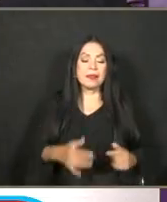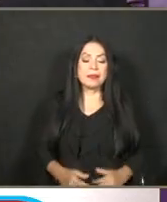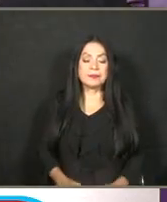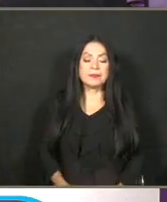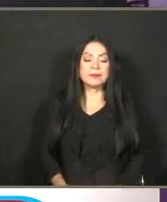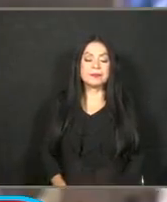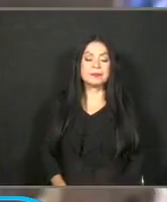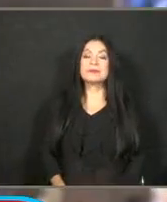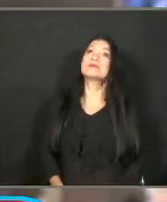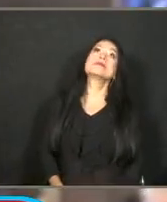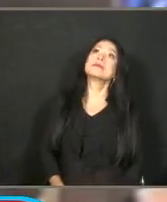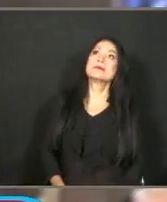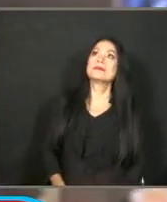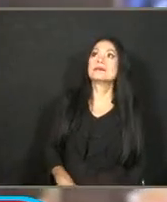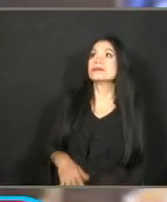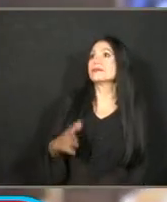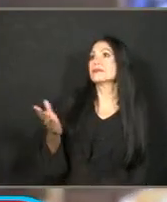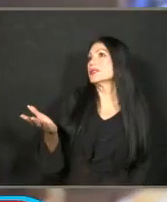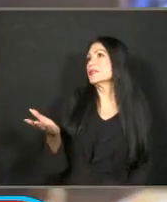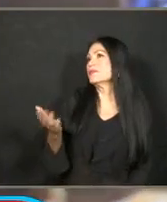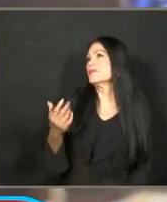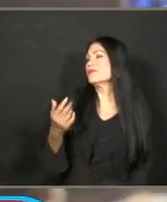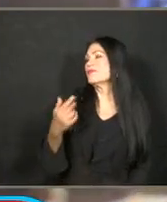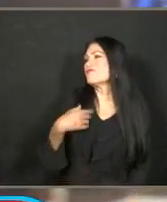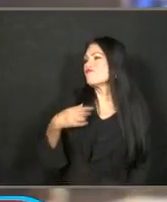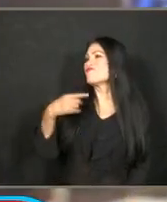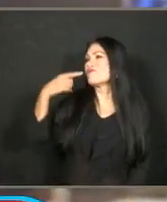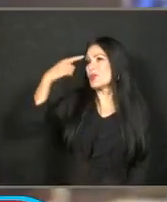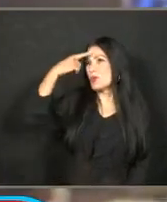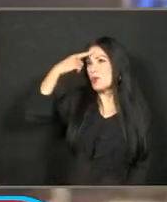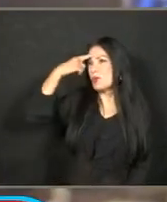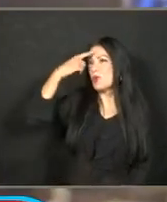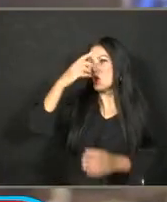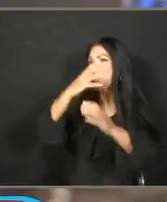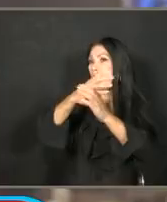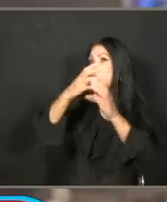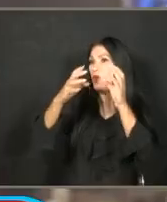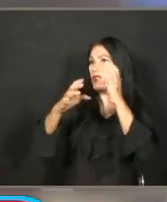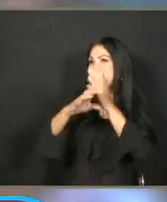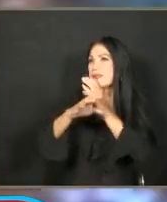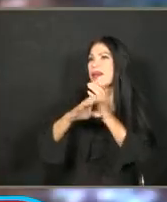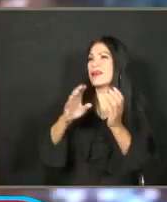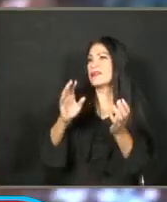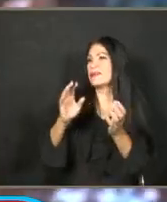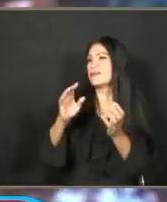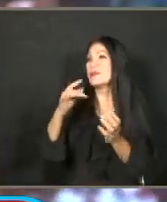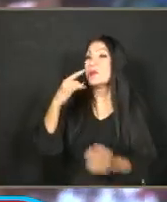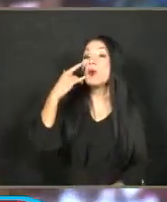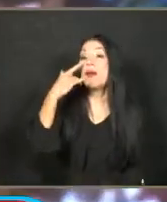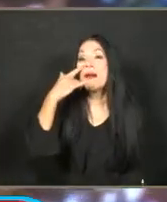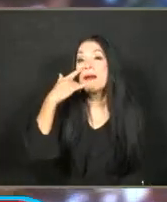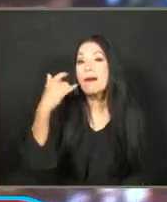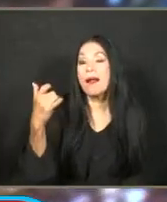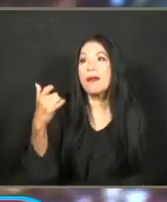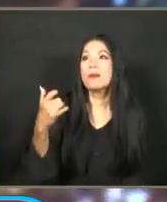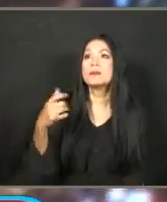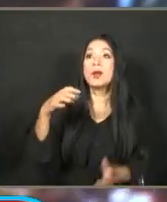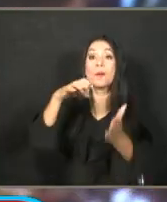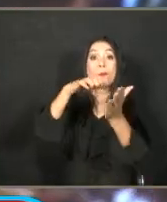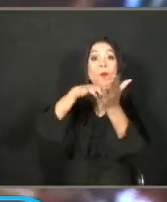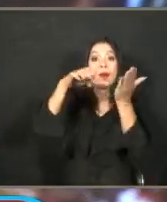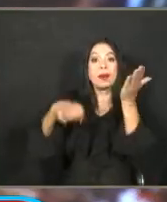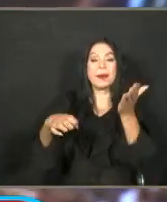no te puedo explicar te puedo explicar sólo no es que yo la llevo pero muchas cosas muy raras por ejemplo mi hermano